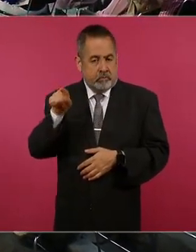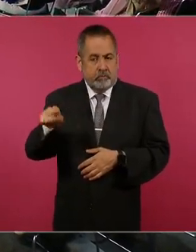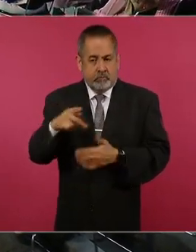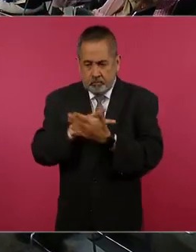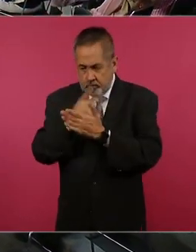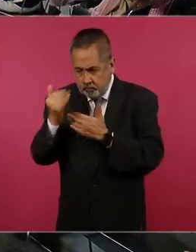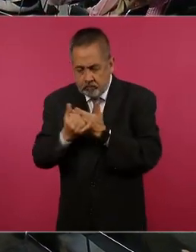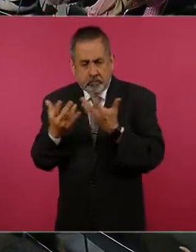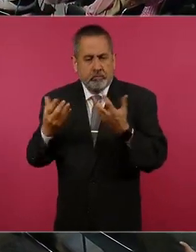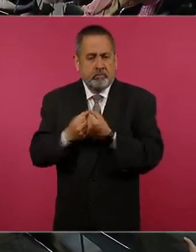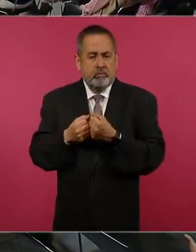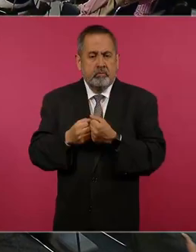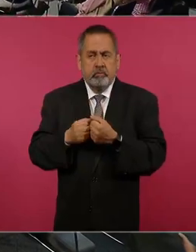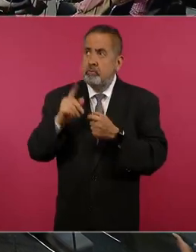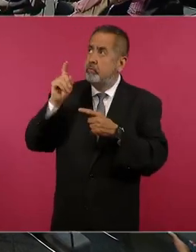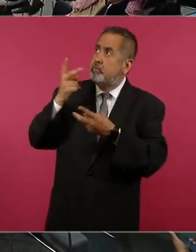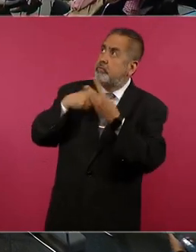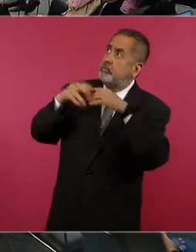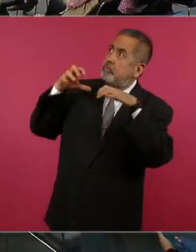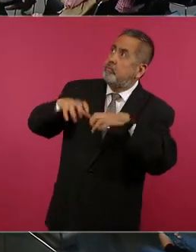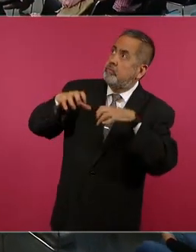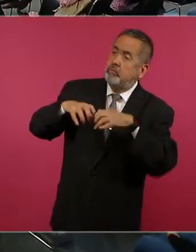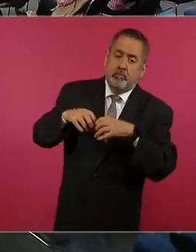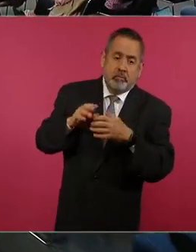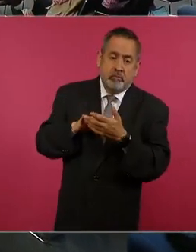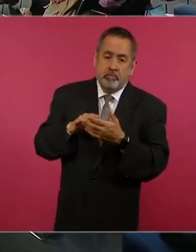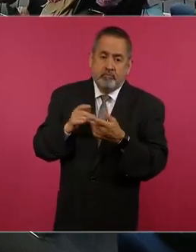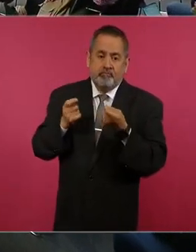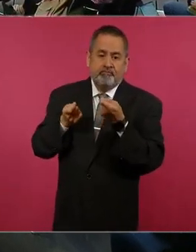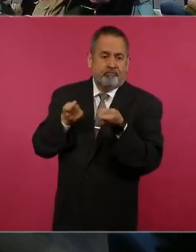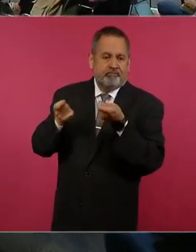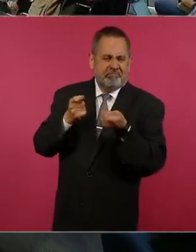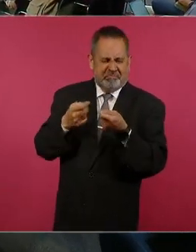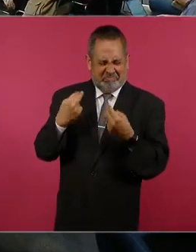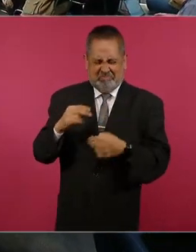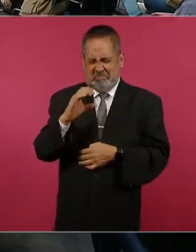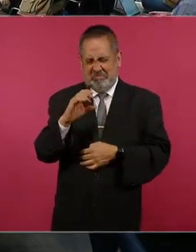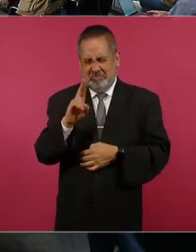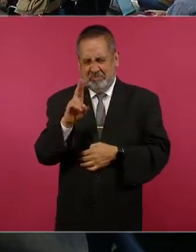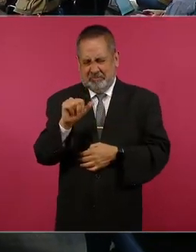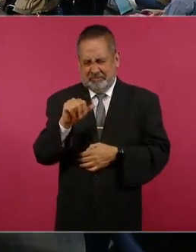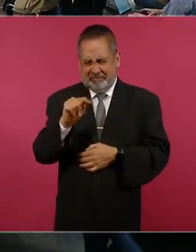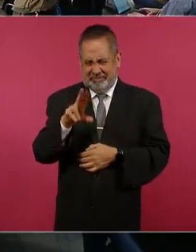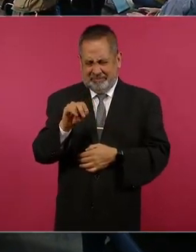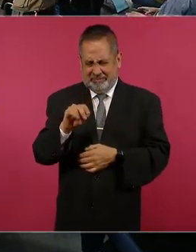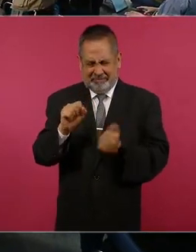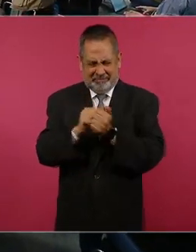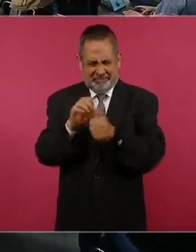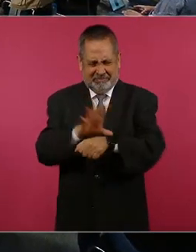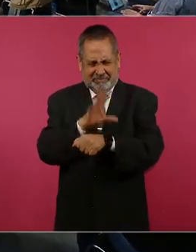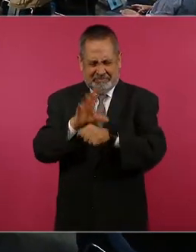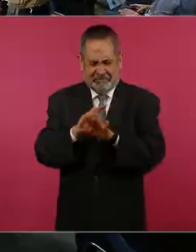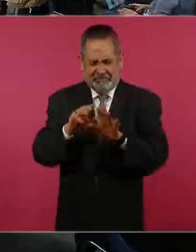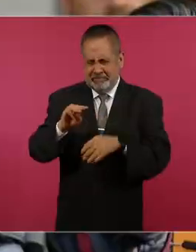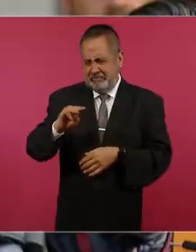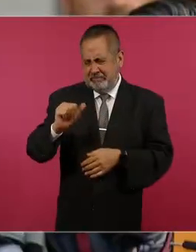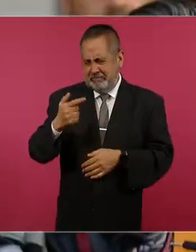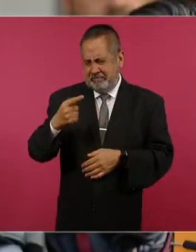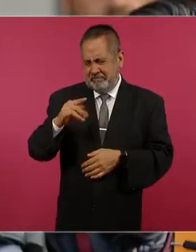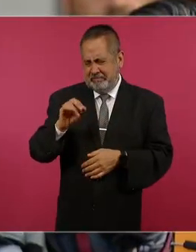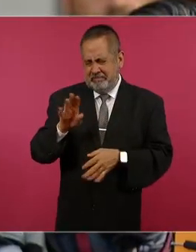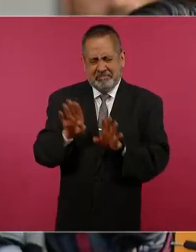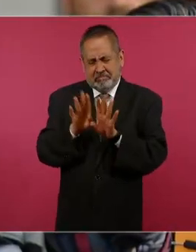proyecto, llama Inducción de lluvia por inercia, con método cuántico a través de energía electromagnética. Ellos realmente ya lo están